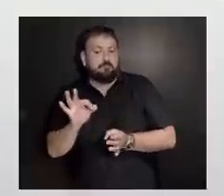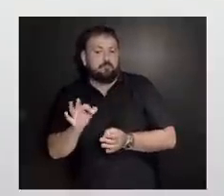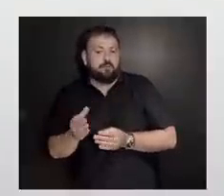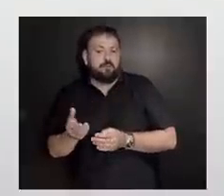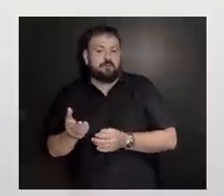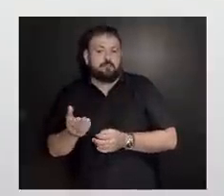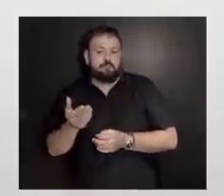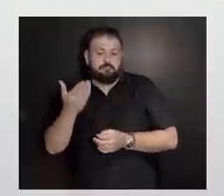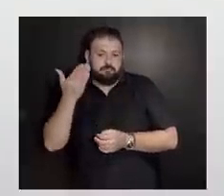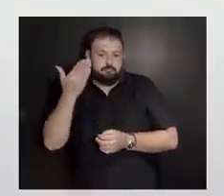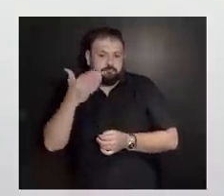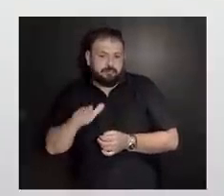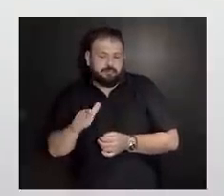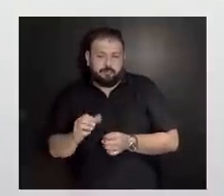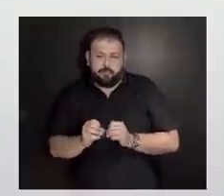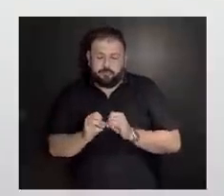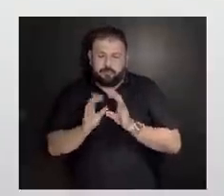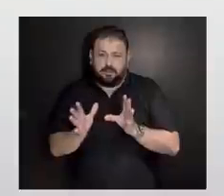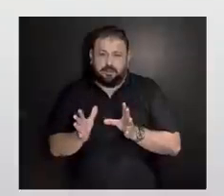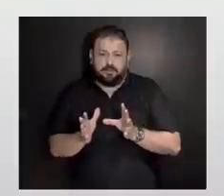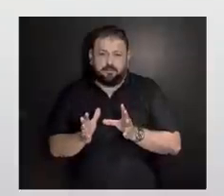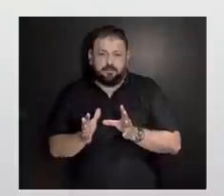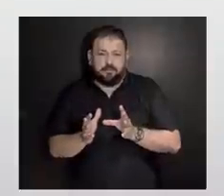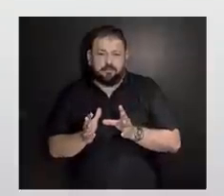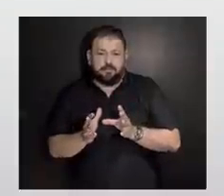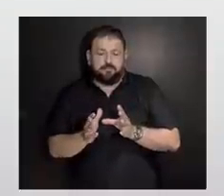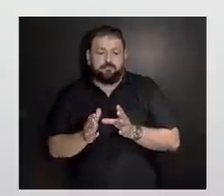pues obviamente, en